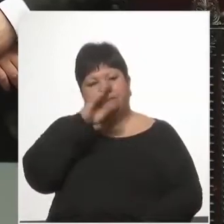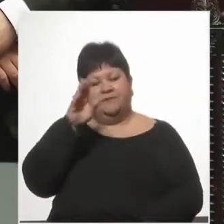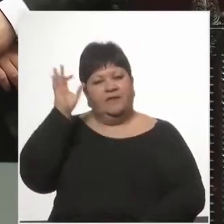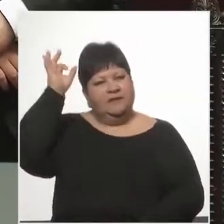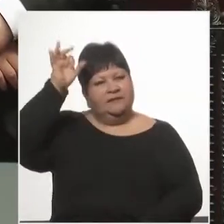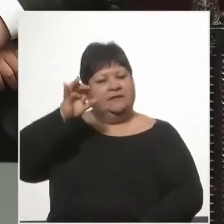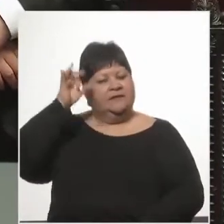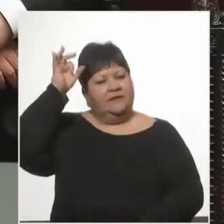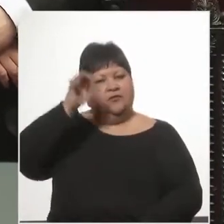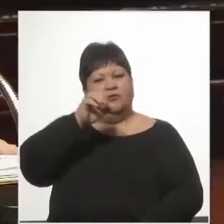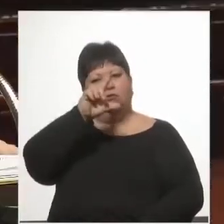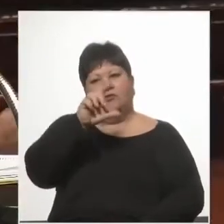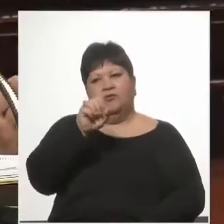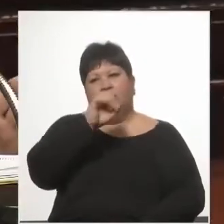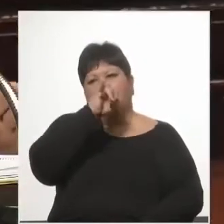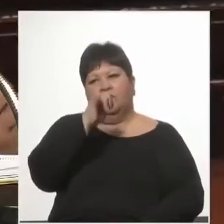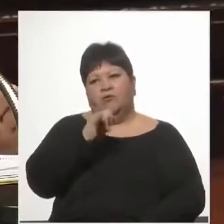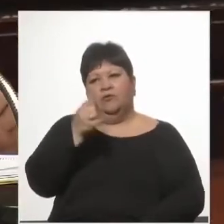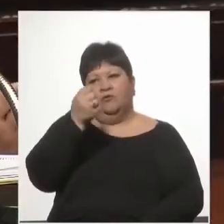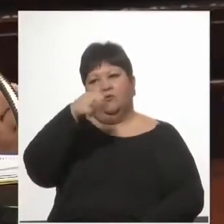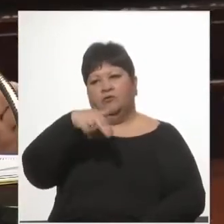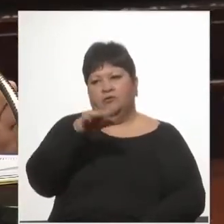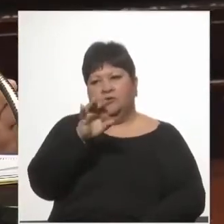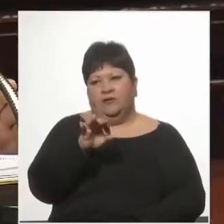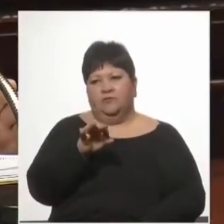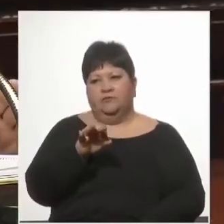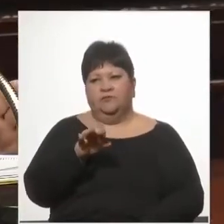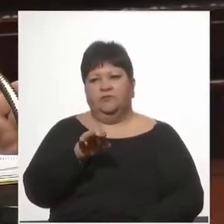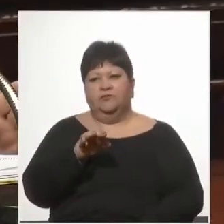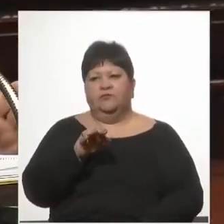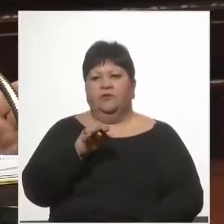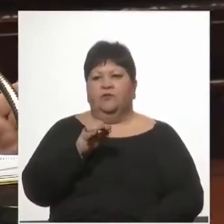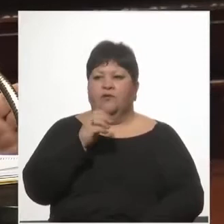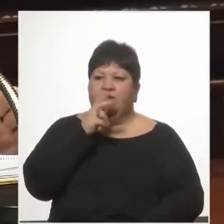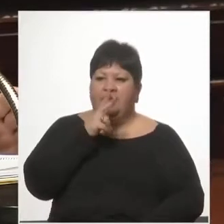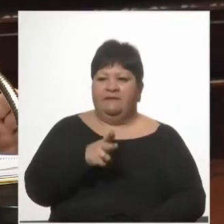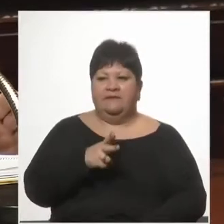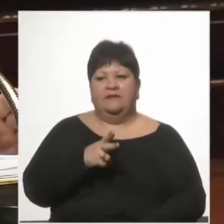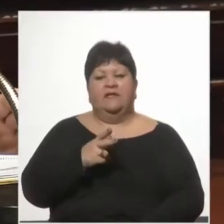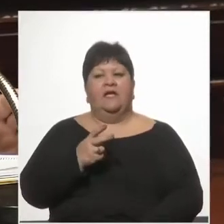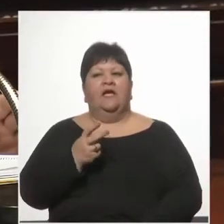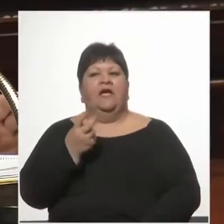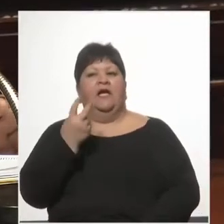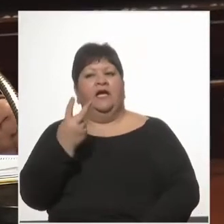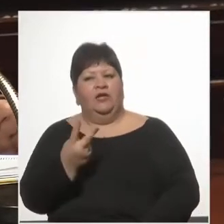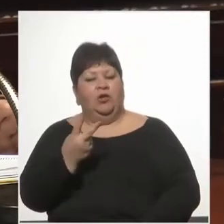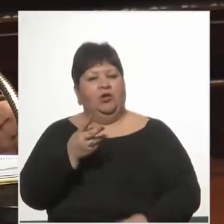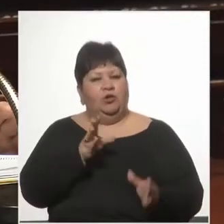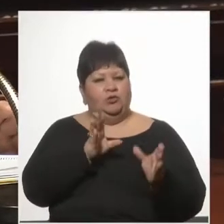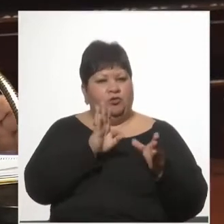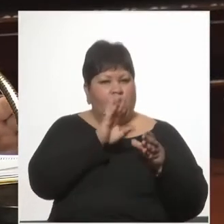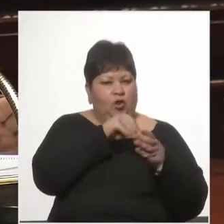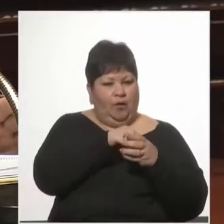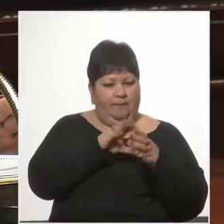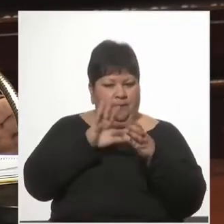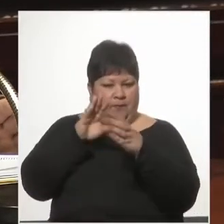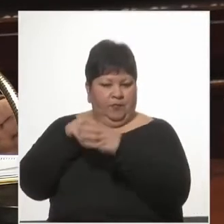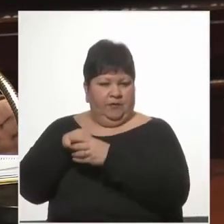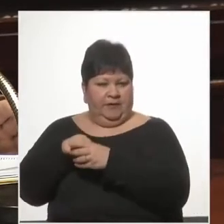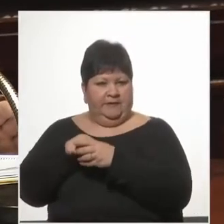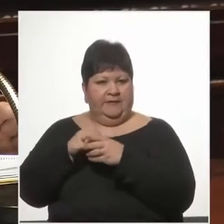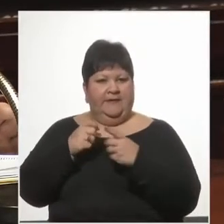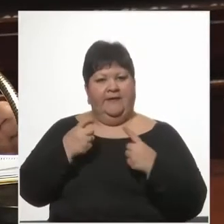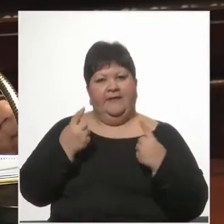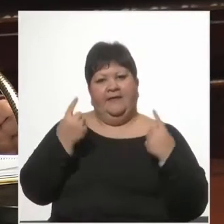Muchas gracias, señora presidenta. Me voy a referir a los dos componentes que están presentes hoy en el debate en este cuerpo. En principio, el